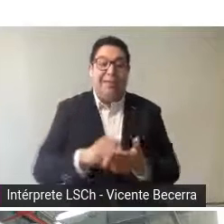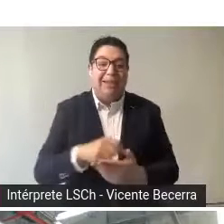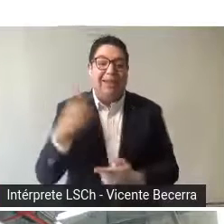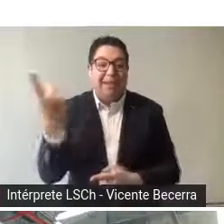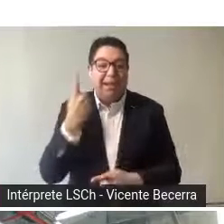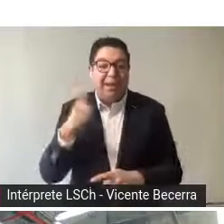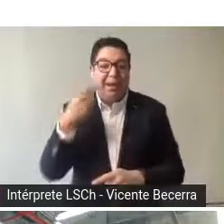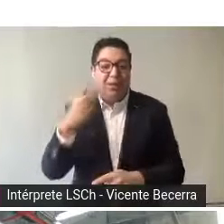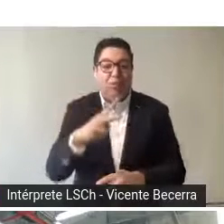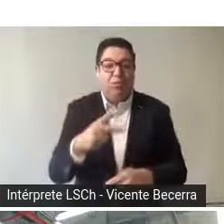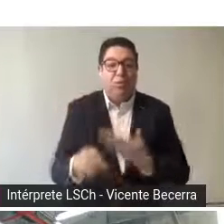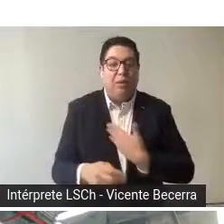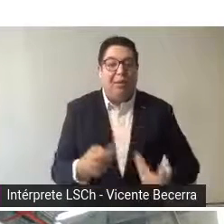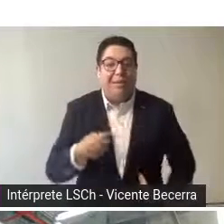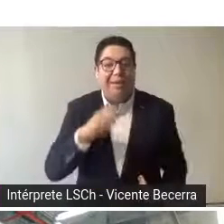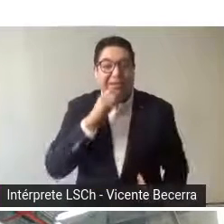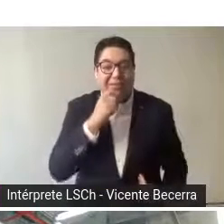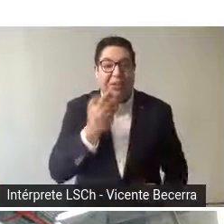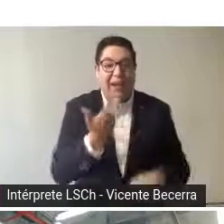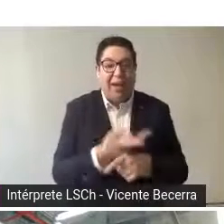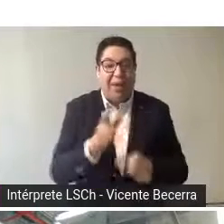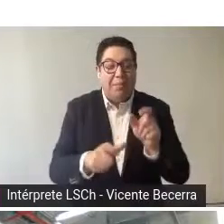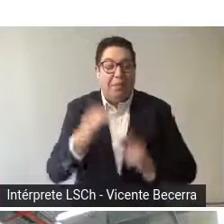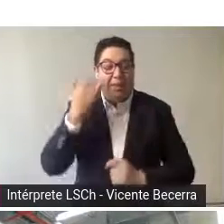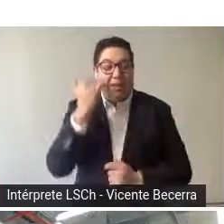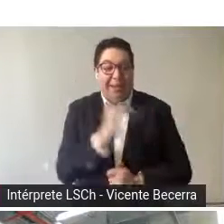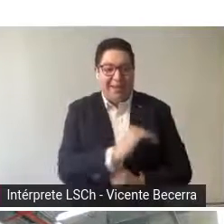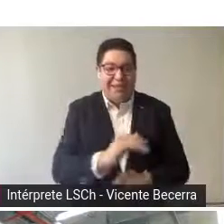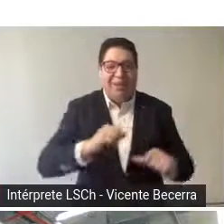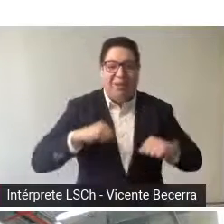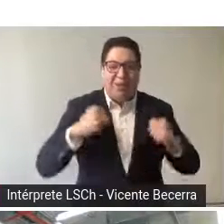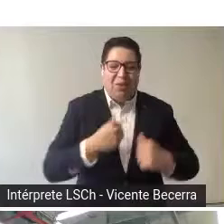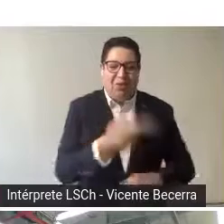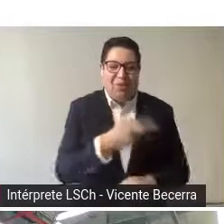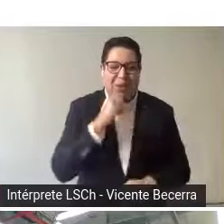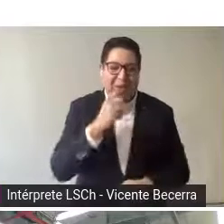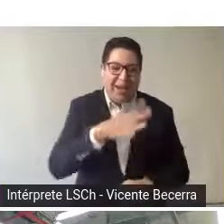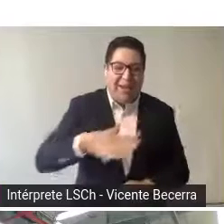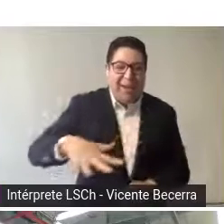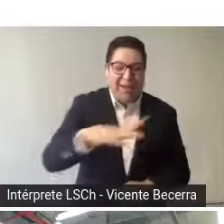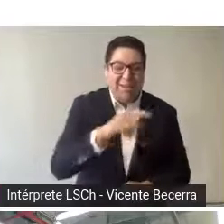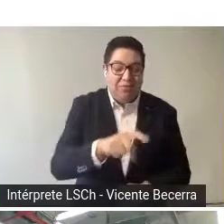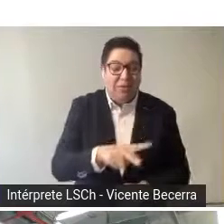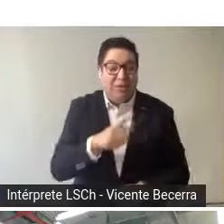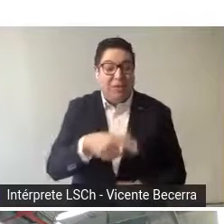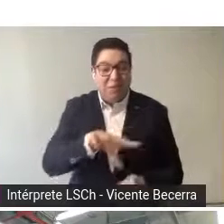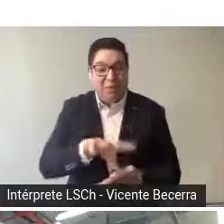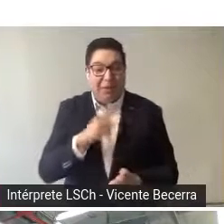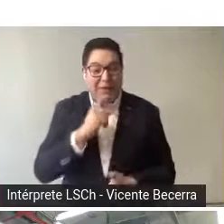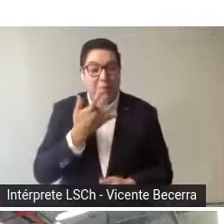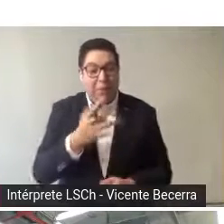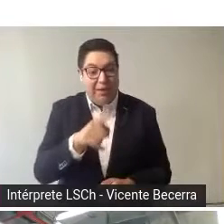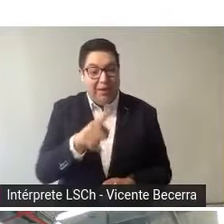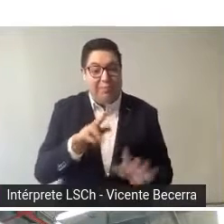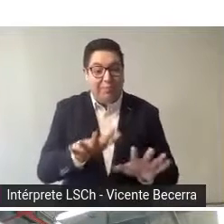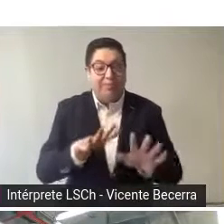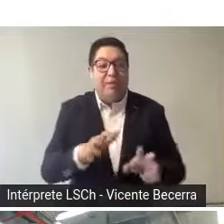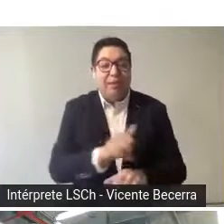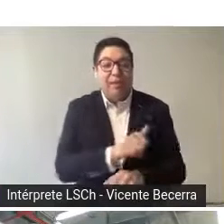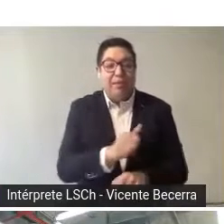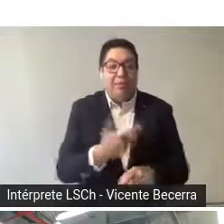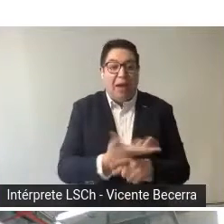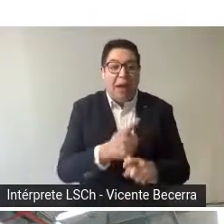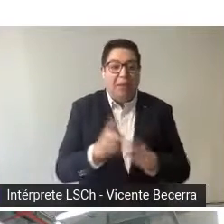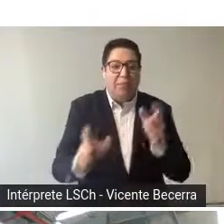que fuera el himno interpretado por niños y jóvenes de este país, porque en ese momento todo era